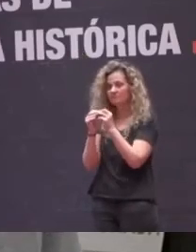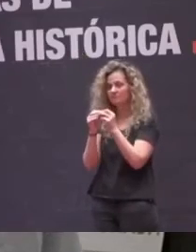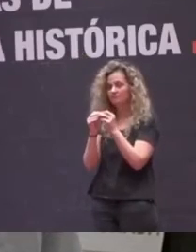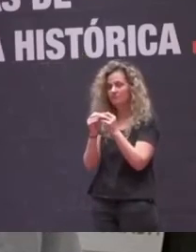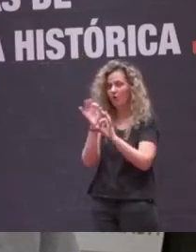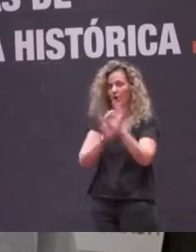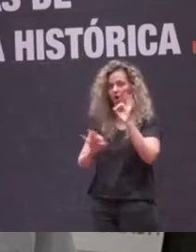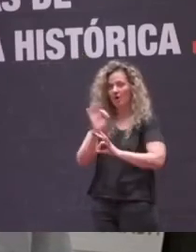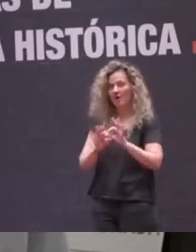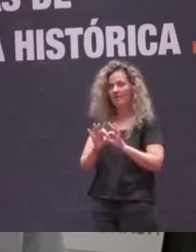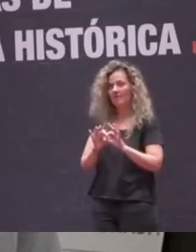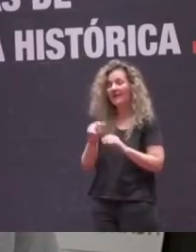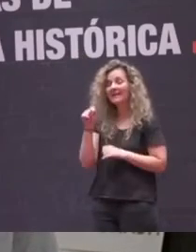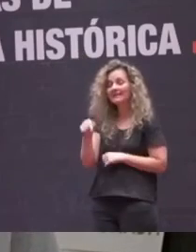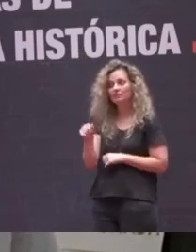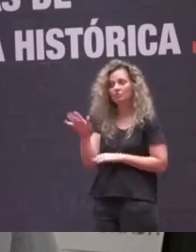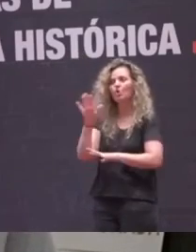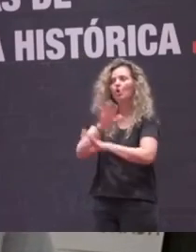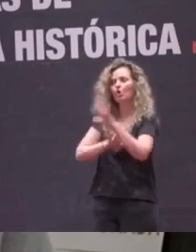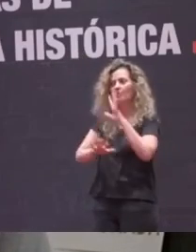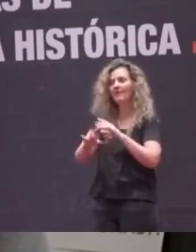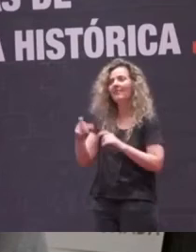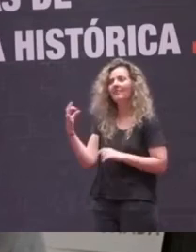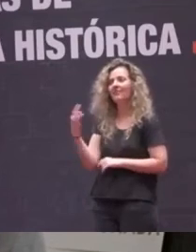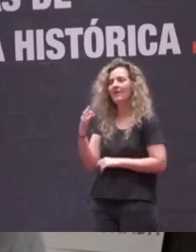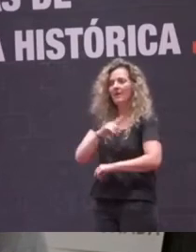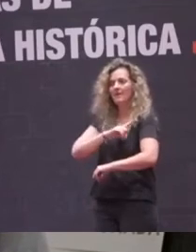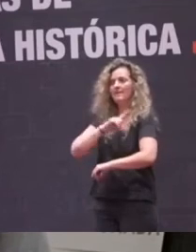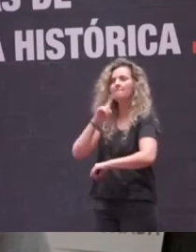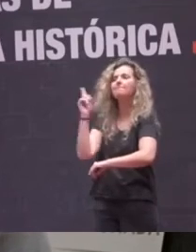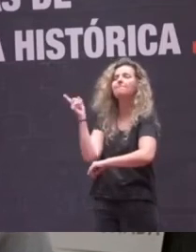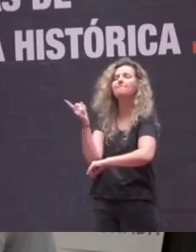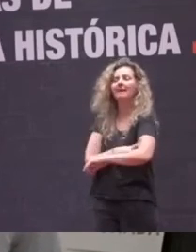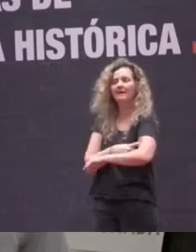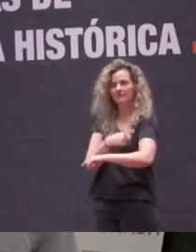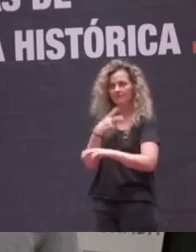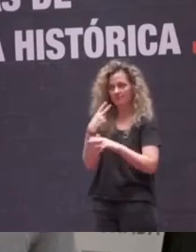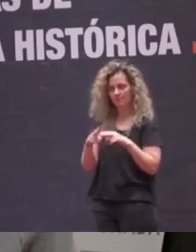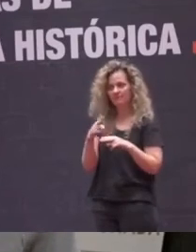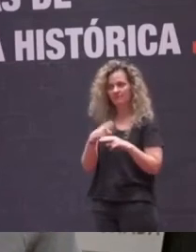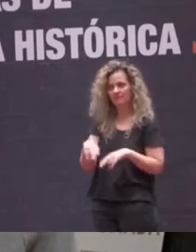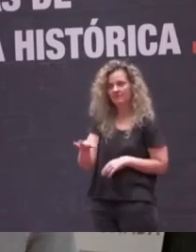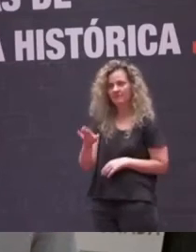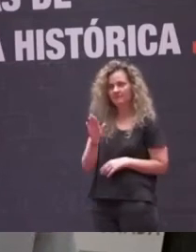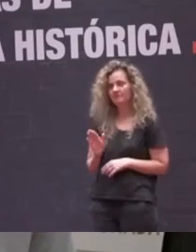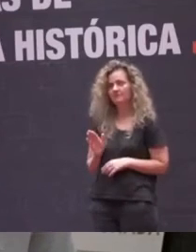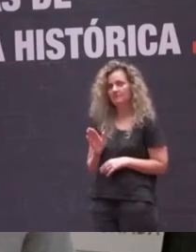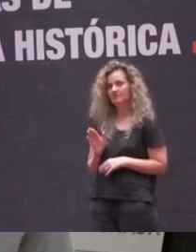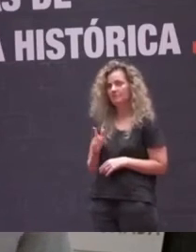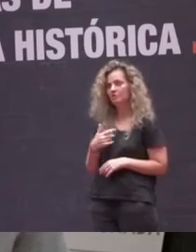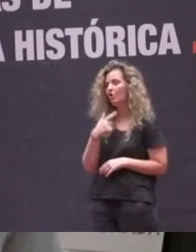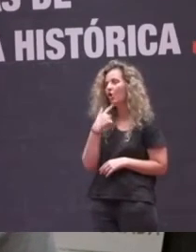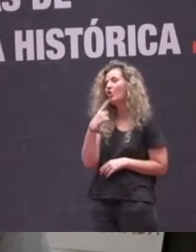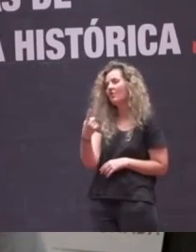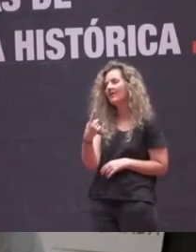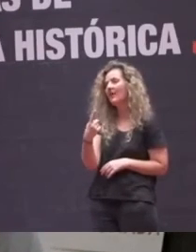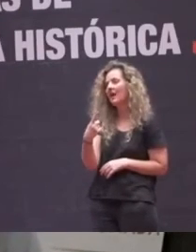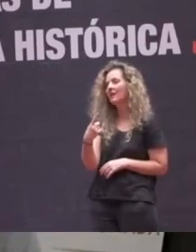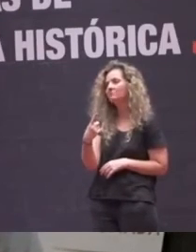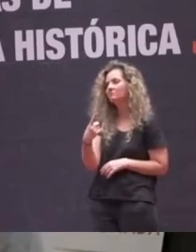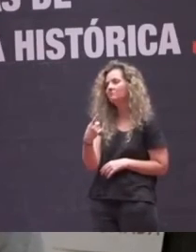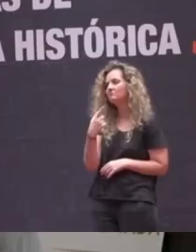iso era complicadísimo e hai que ser moi valiente políticamente para facelo. Porque esas, digo, esas son as cousas que